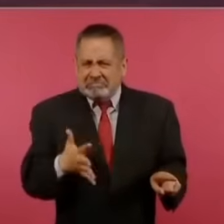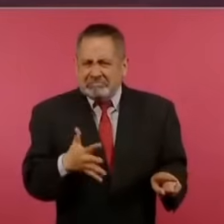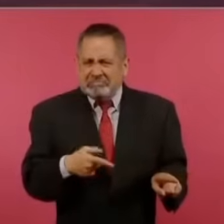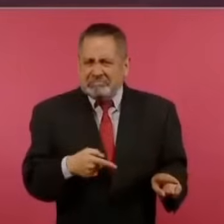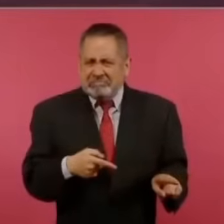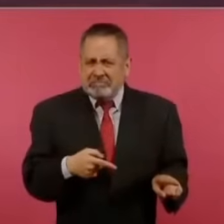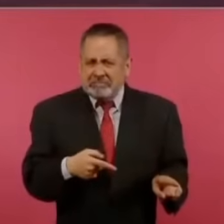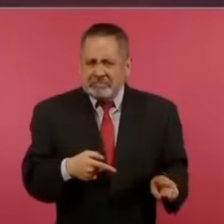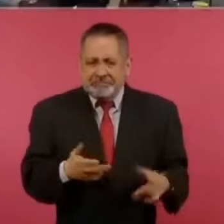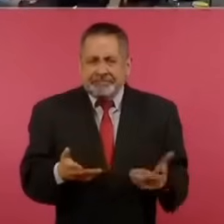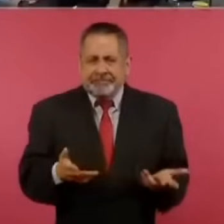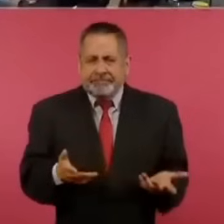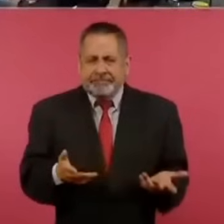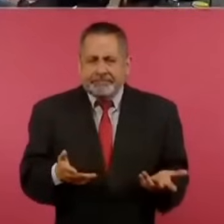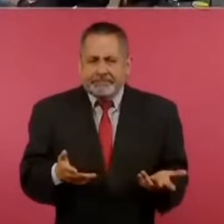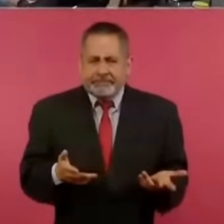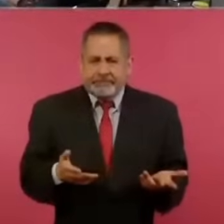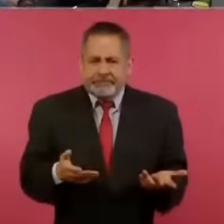Pero